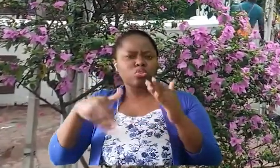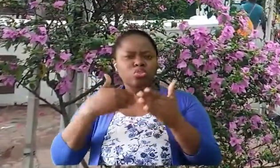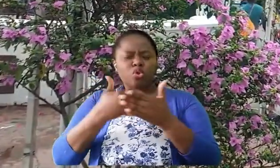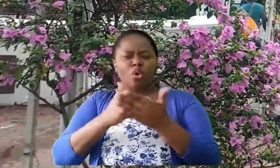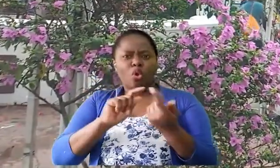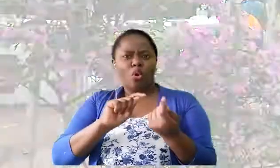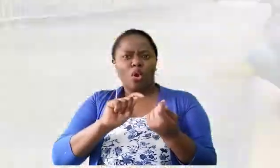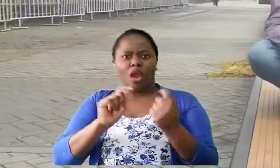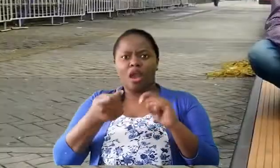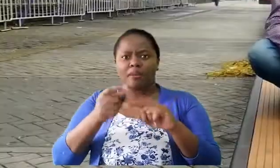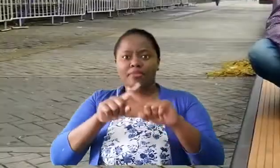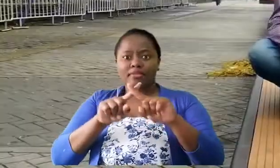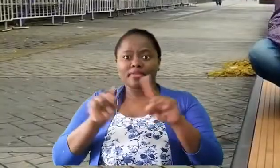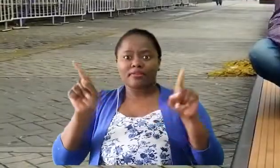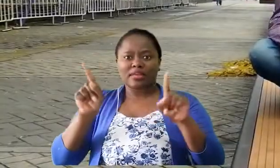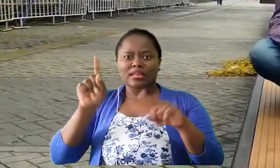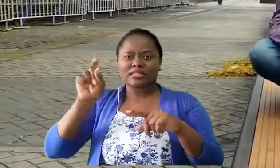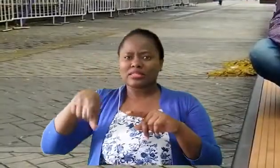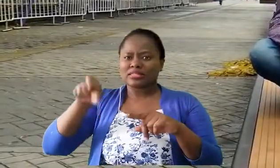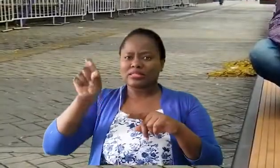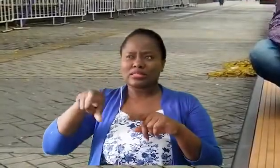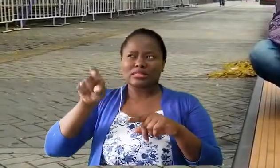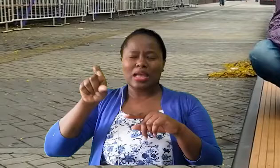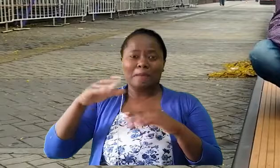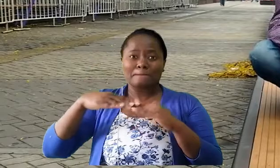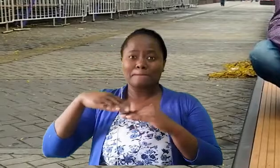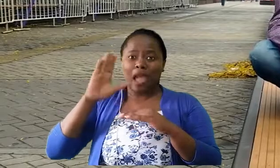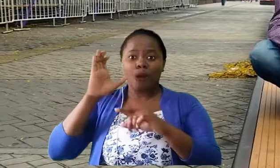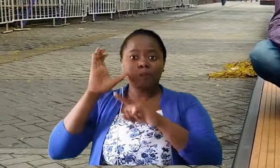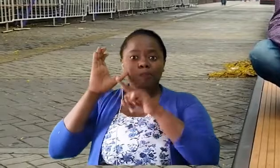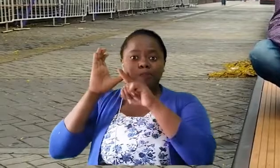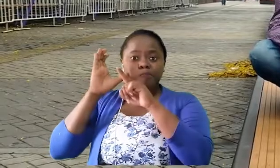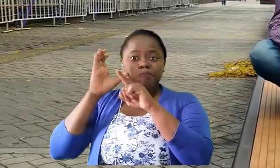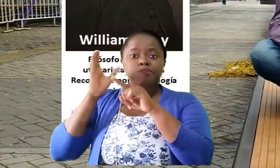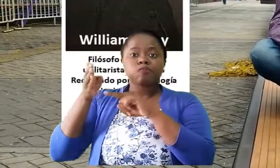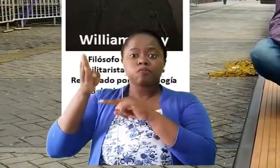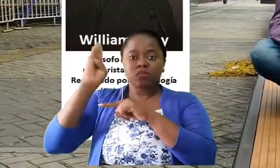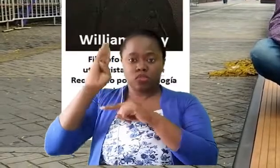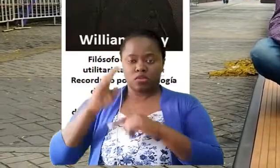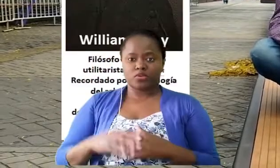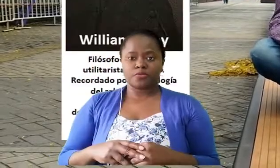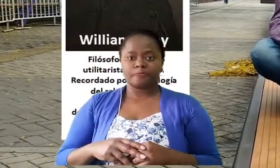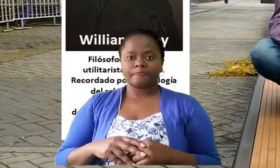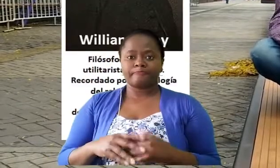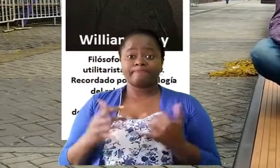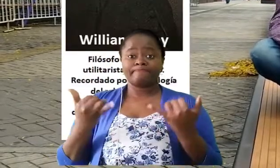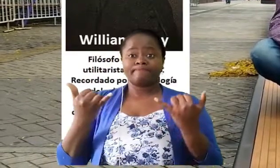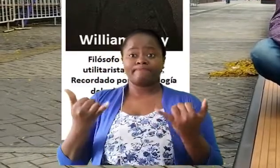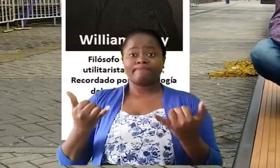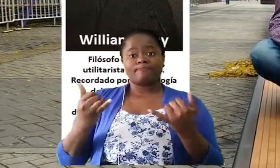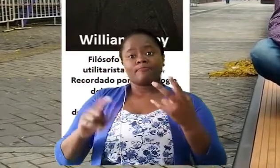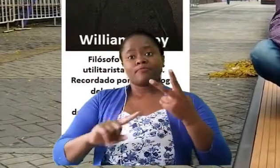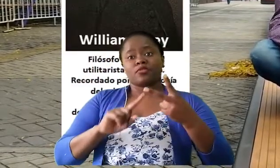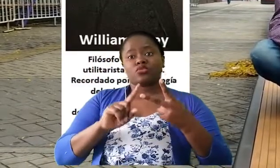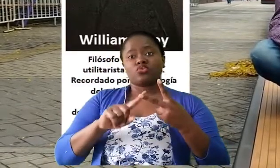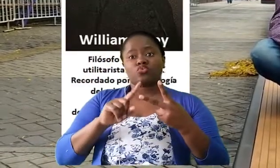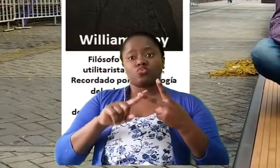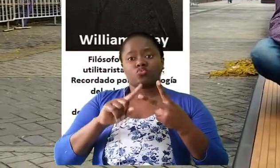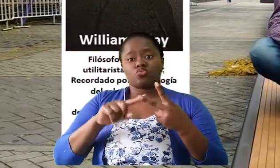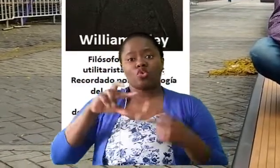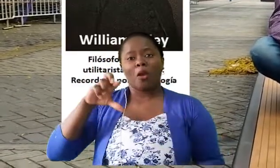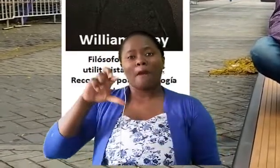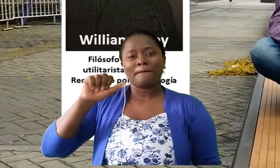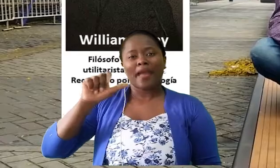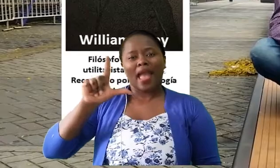es Dios. Ahora hablemos del señor Paley. Paley dice